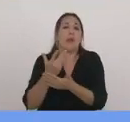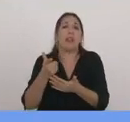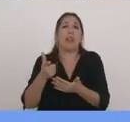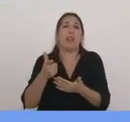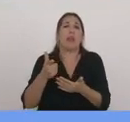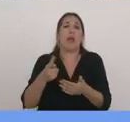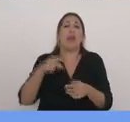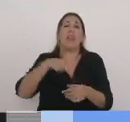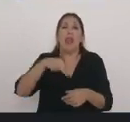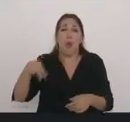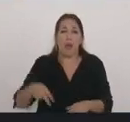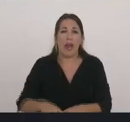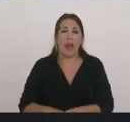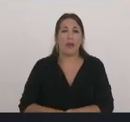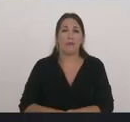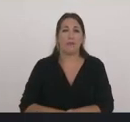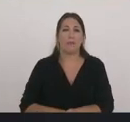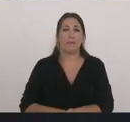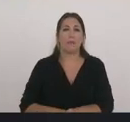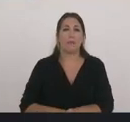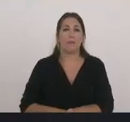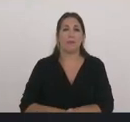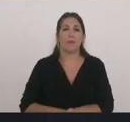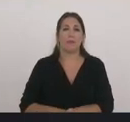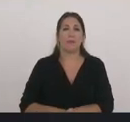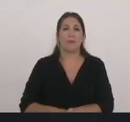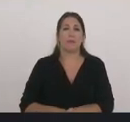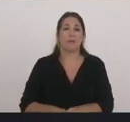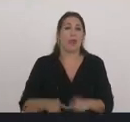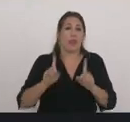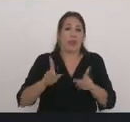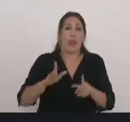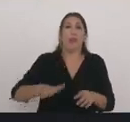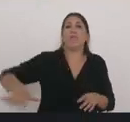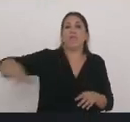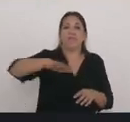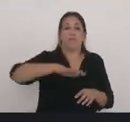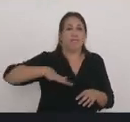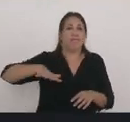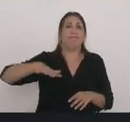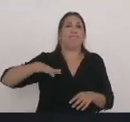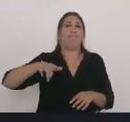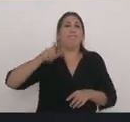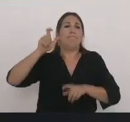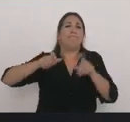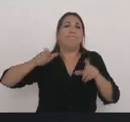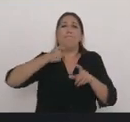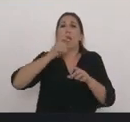Neuquén y la zona que rodea a Neuquén de la provincia de Río Negro, las poblaciones de